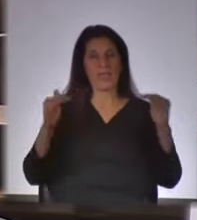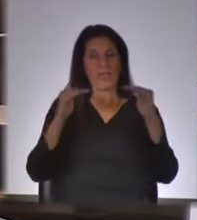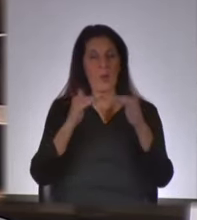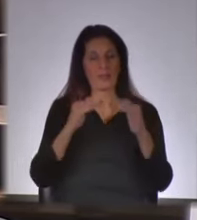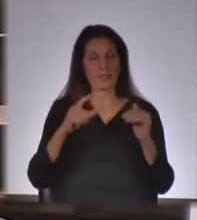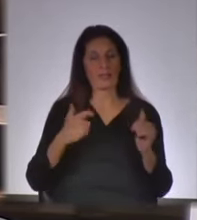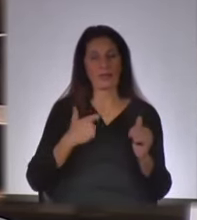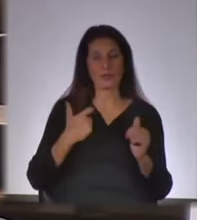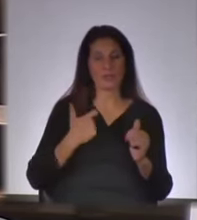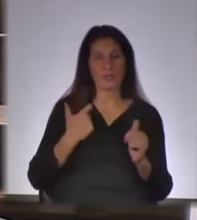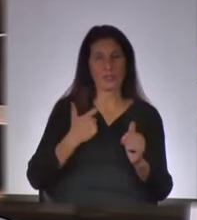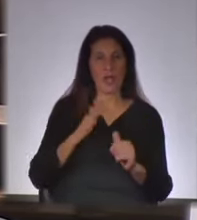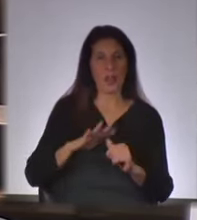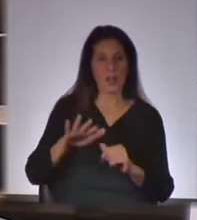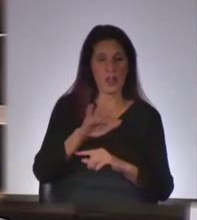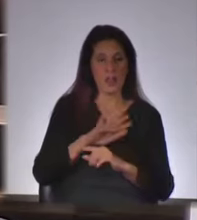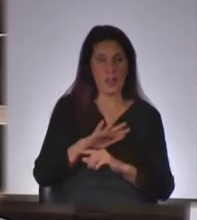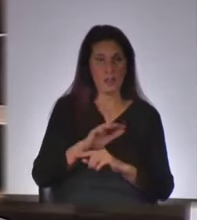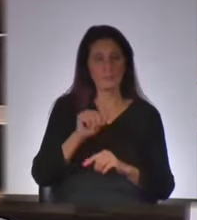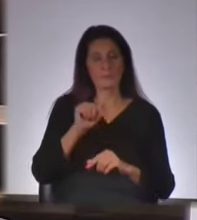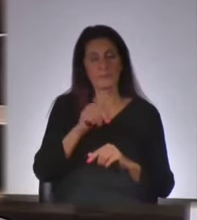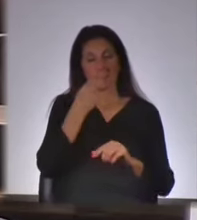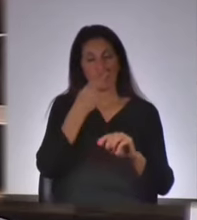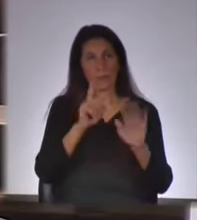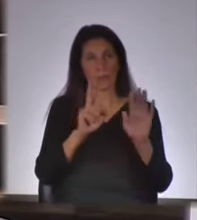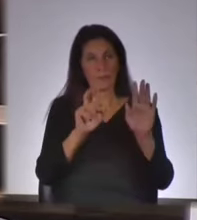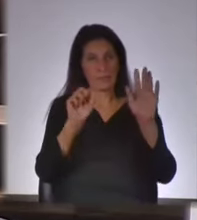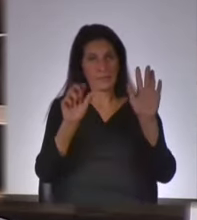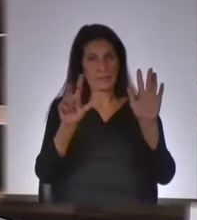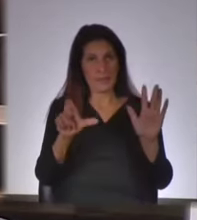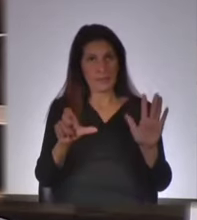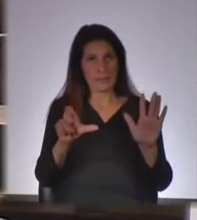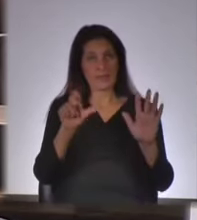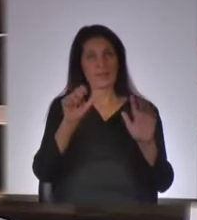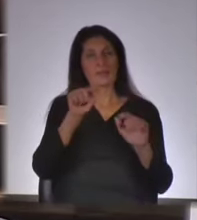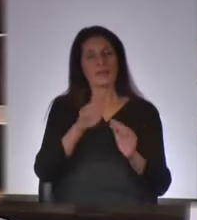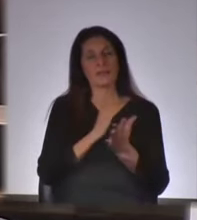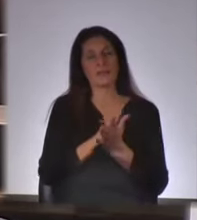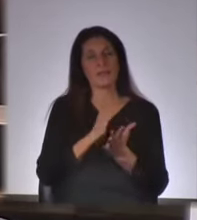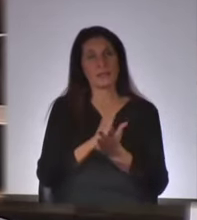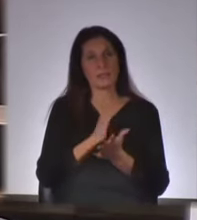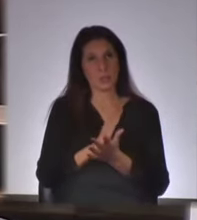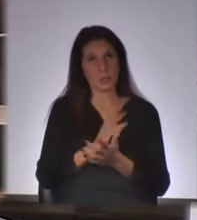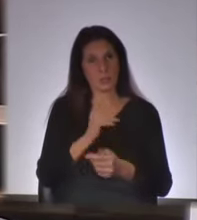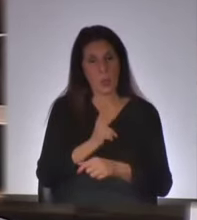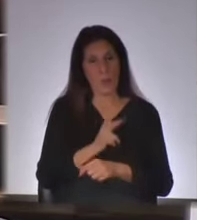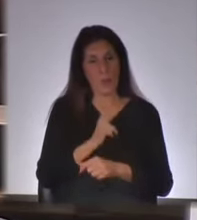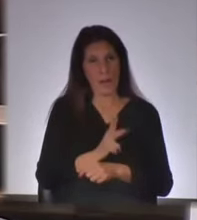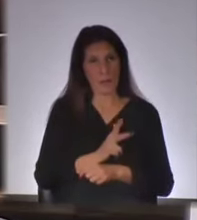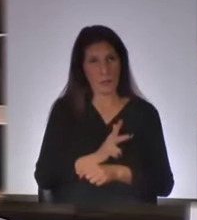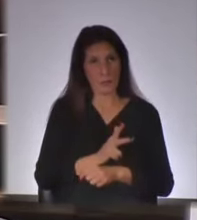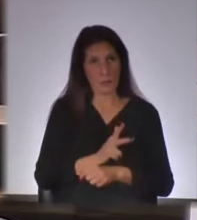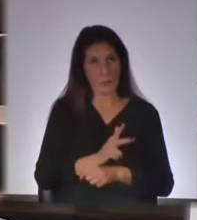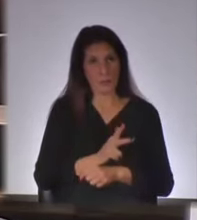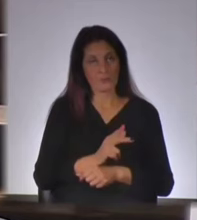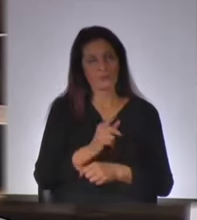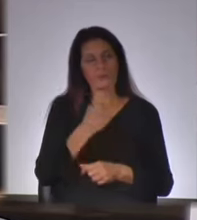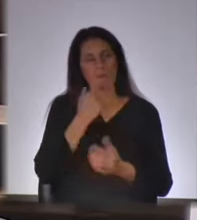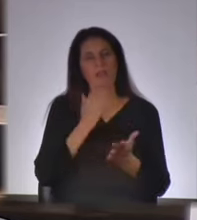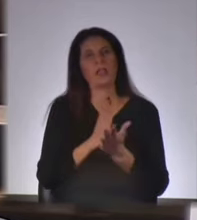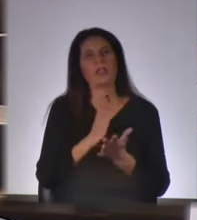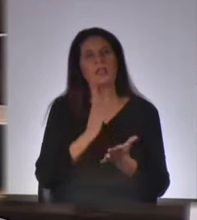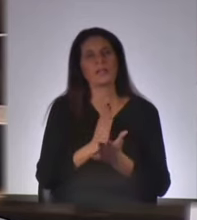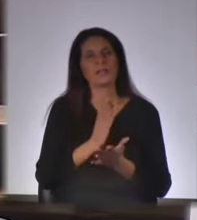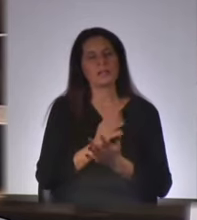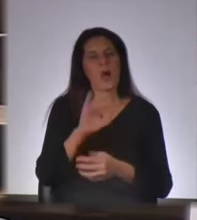social en 2006 la oficina del alto comisionado de derechos humanos concluye y veo que el derecho a